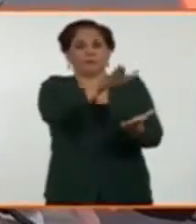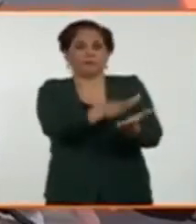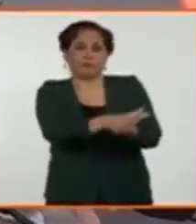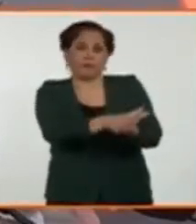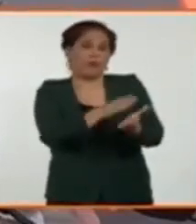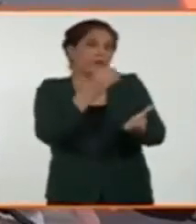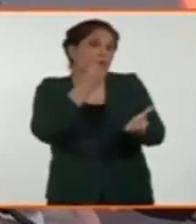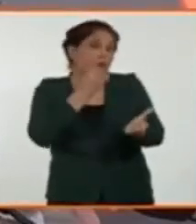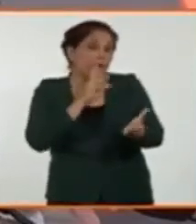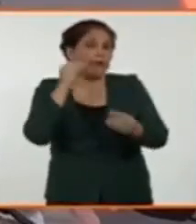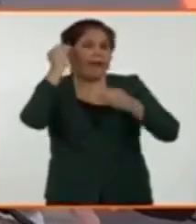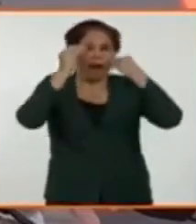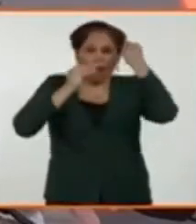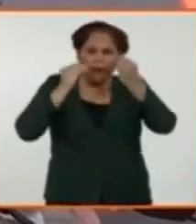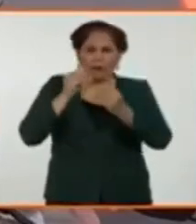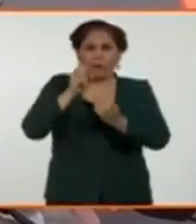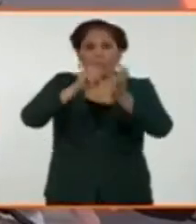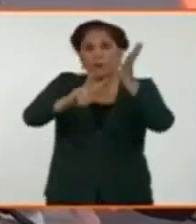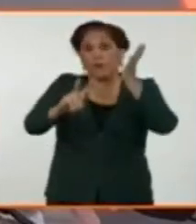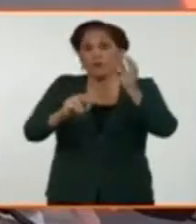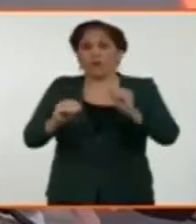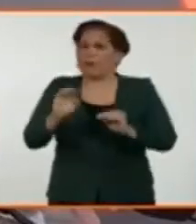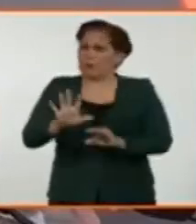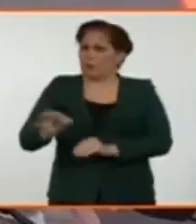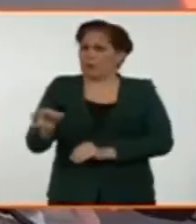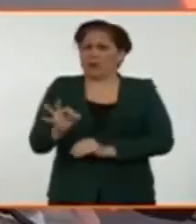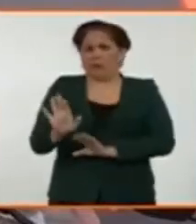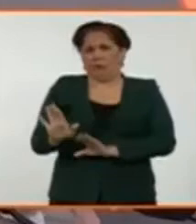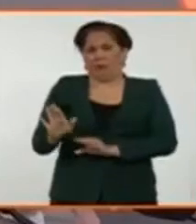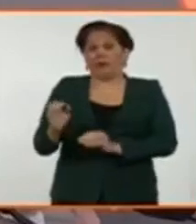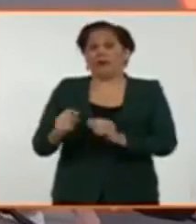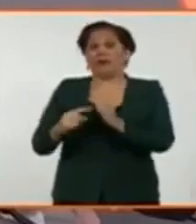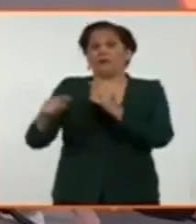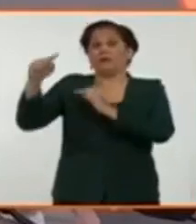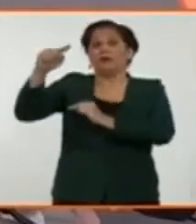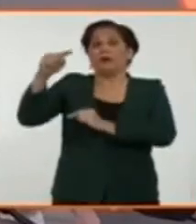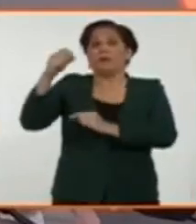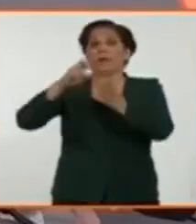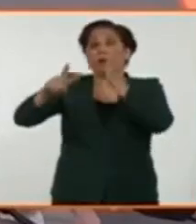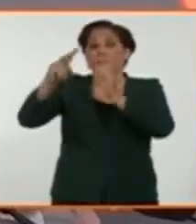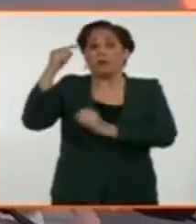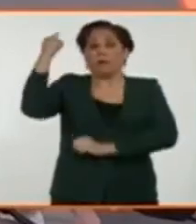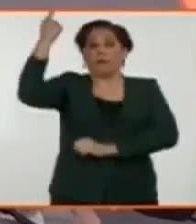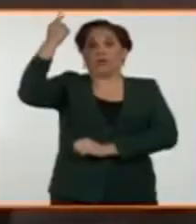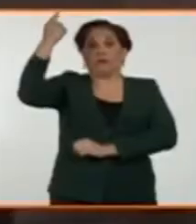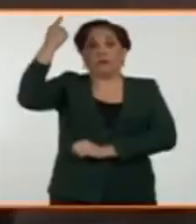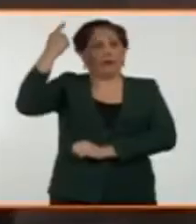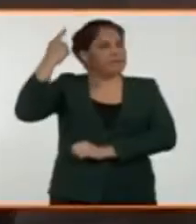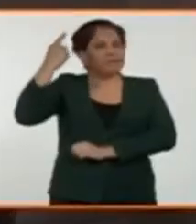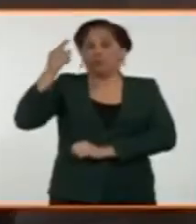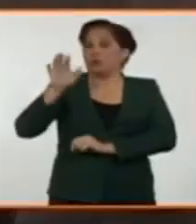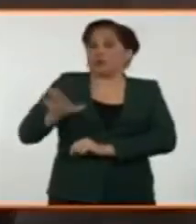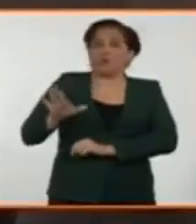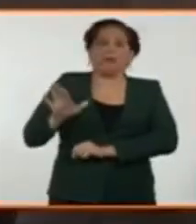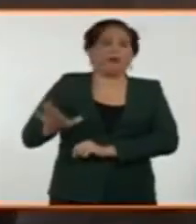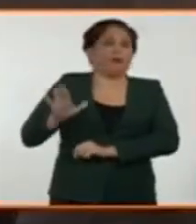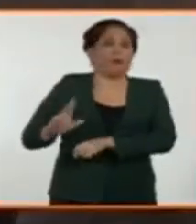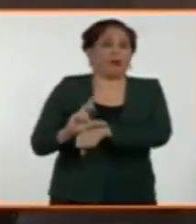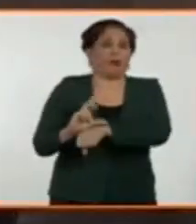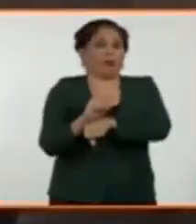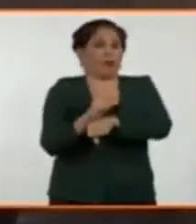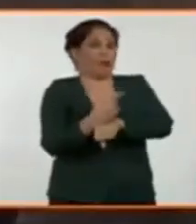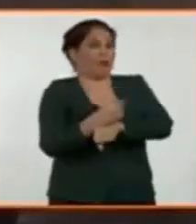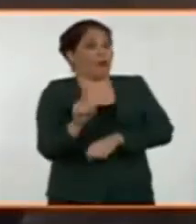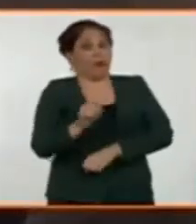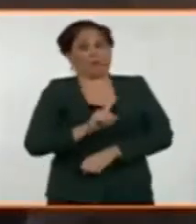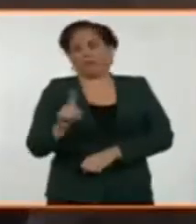hacerse análisis en un nivel provincial incluso en un nivel nacional de manera que por estar solo el